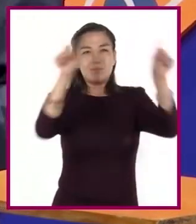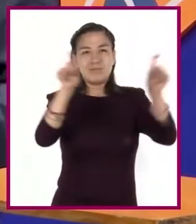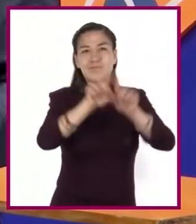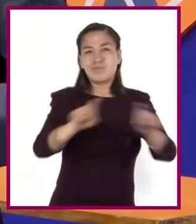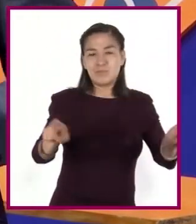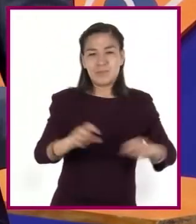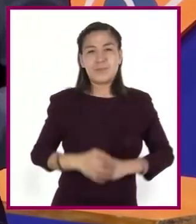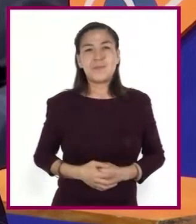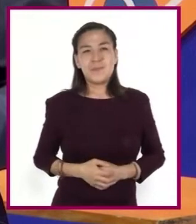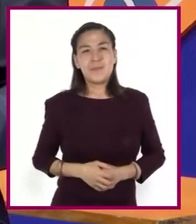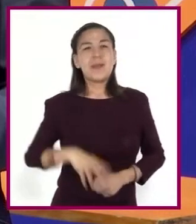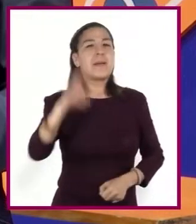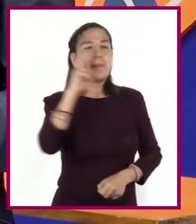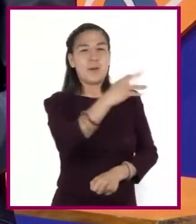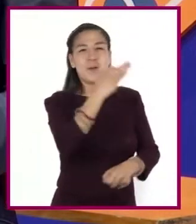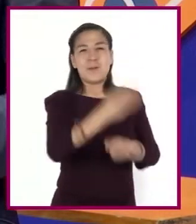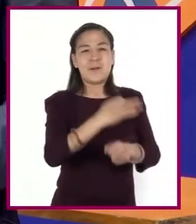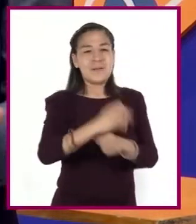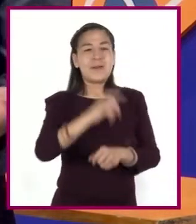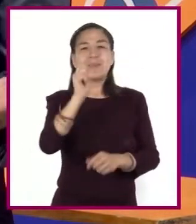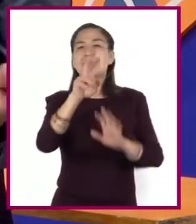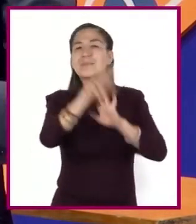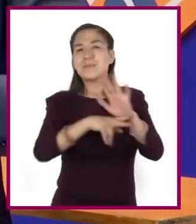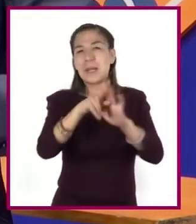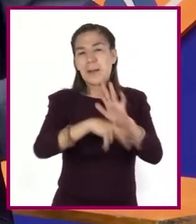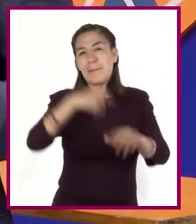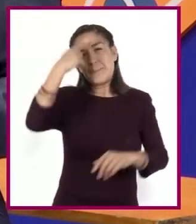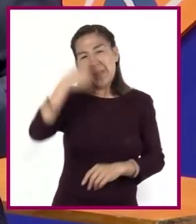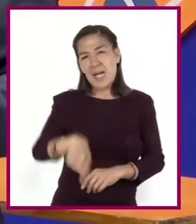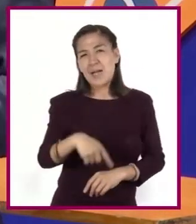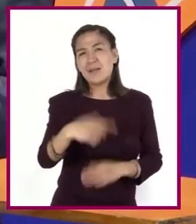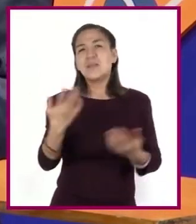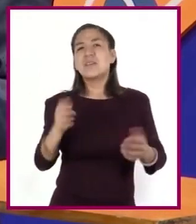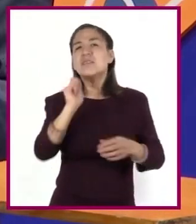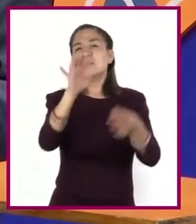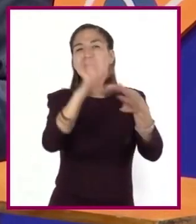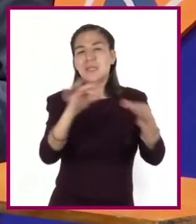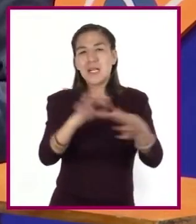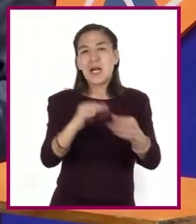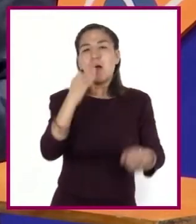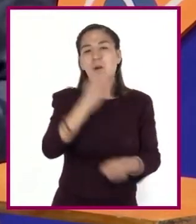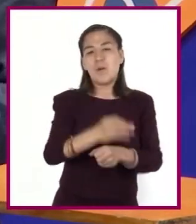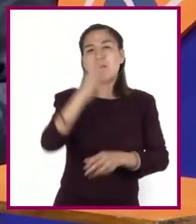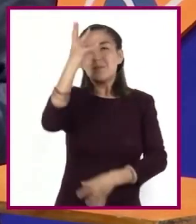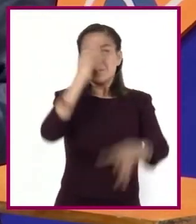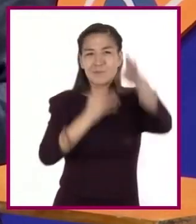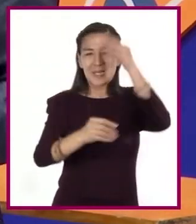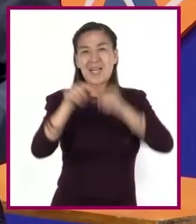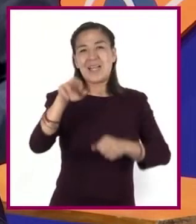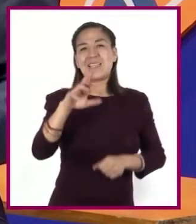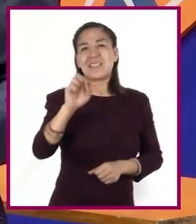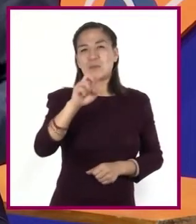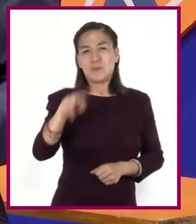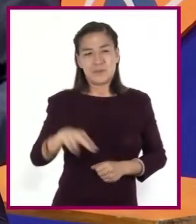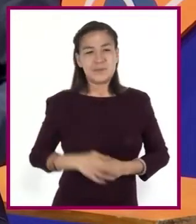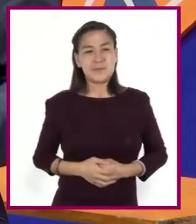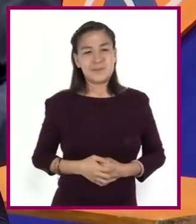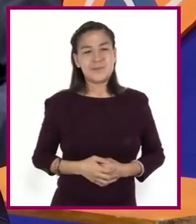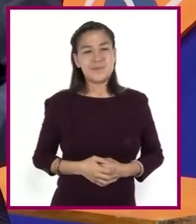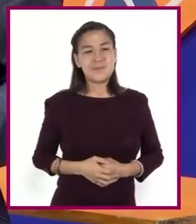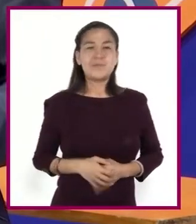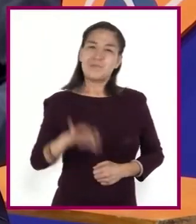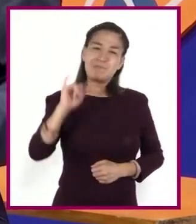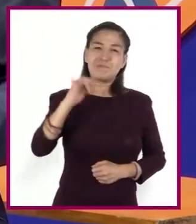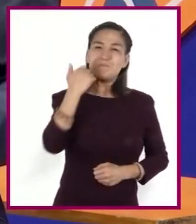si vemos el siguiente material audiovisual para repasar sobre lo que hemos aprendido de los resúmenes, Daniel? Me parece muy